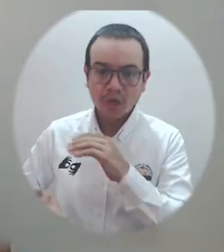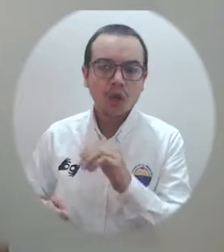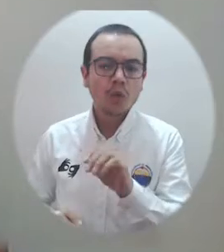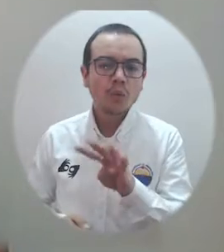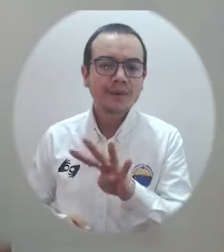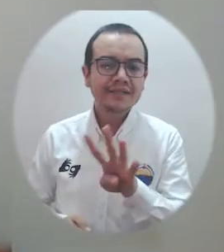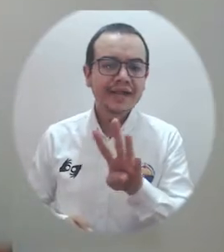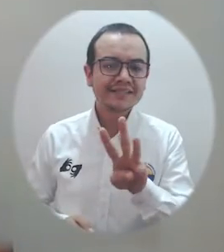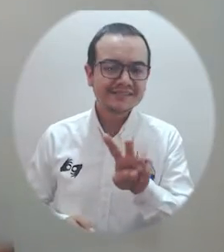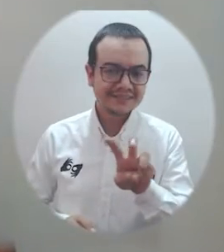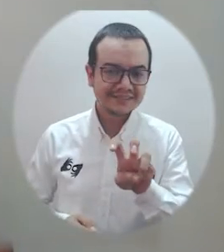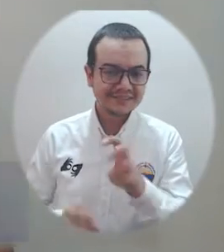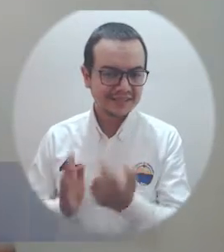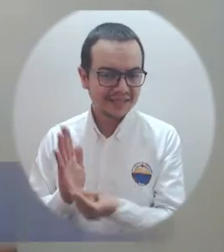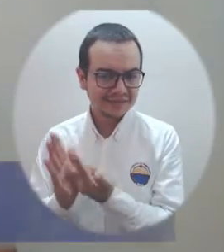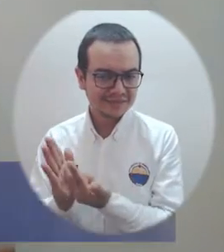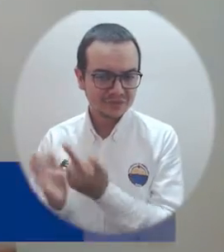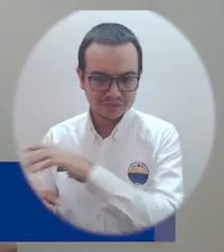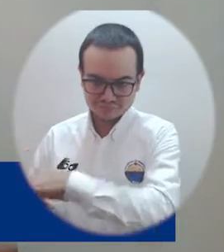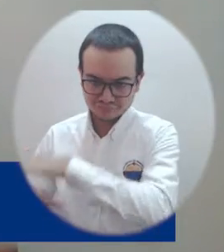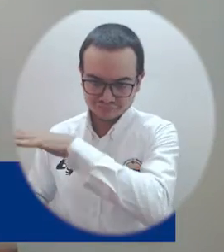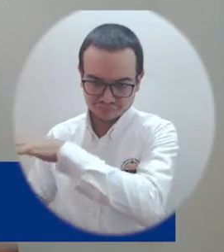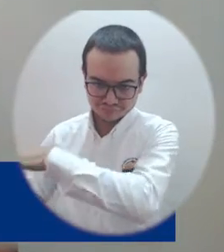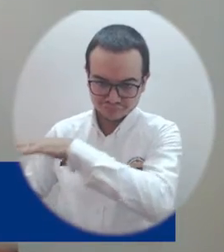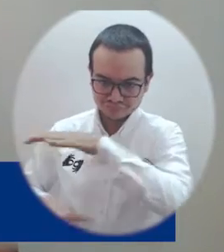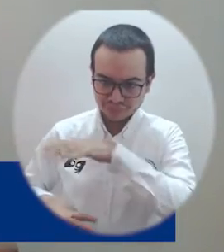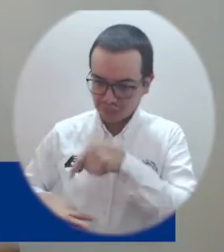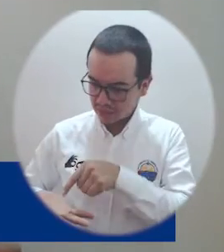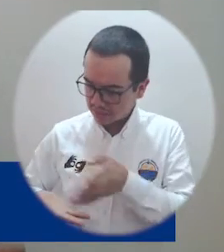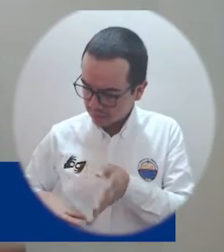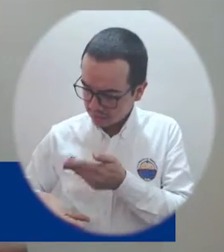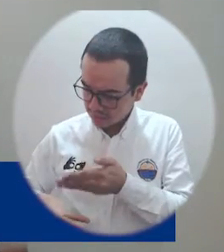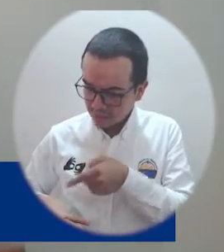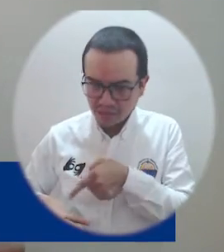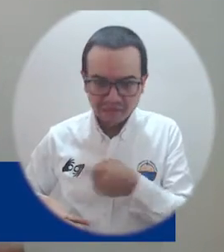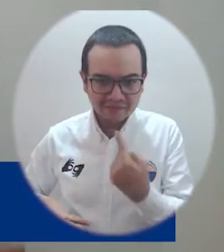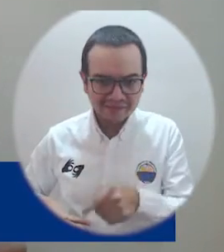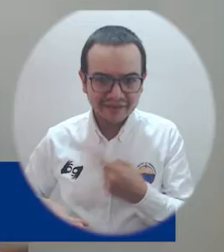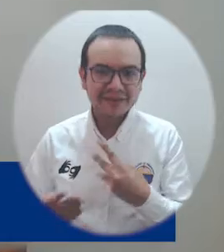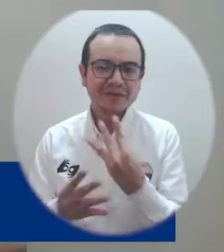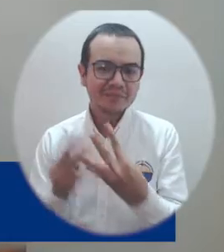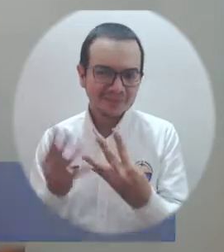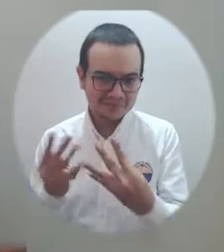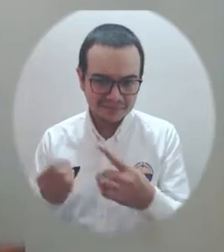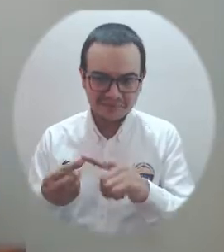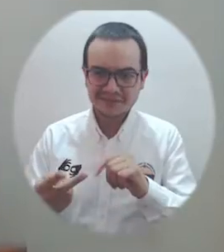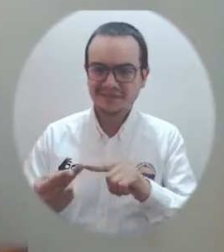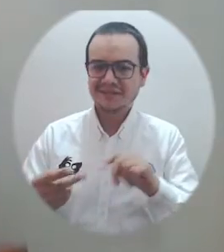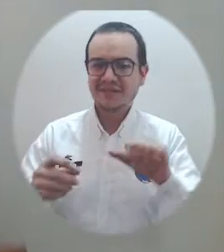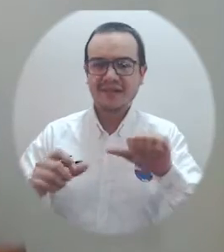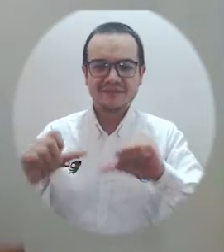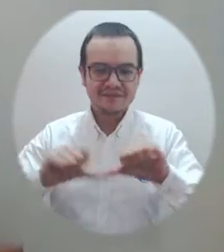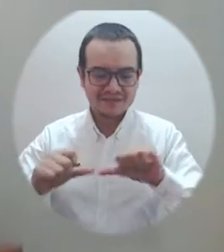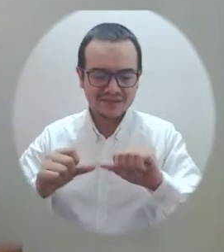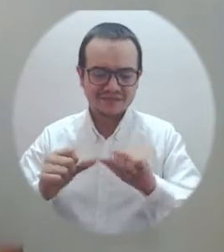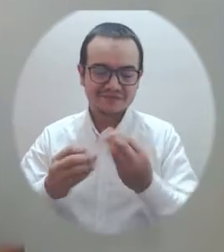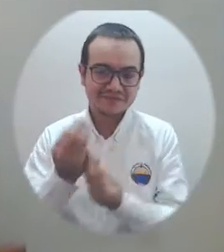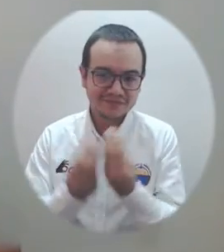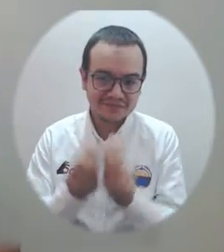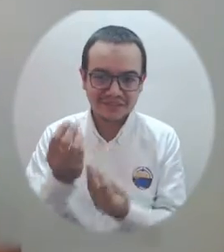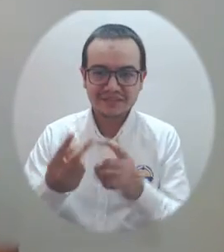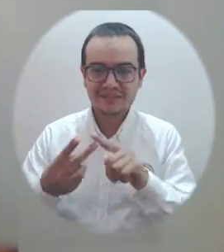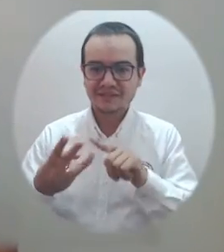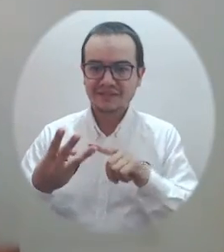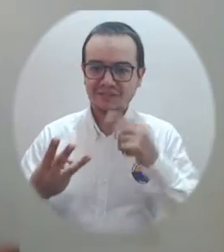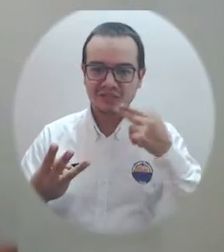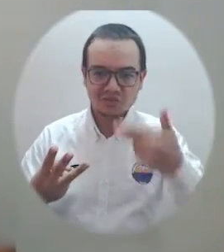donación que se ha hecho a la institución de 47 ejemplares, en donde hay pues libros